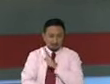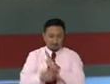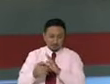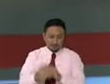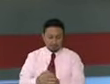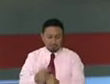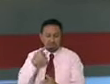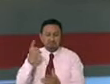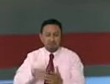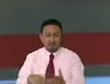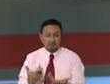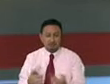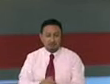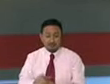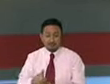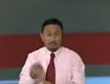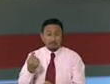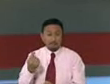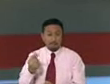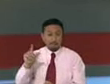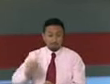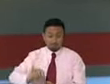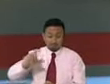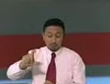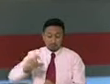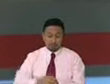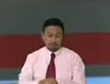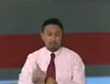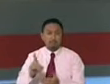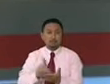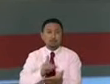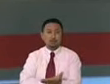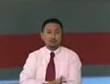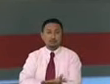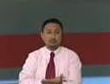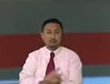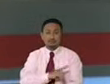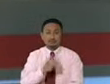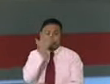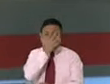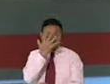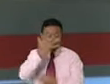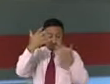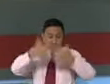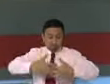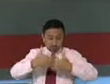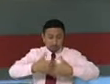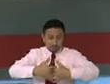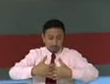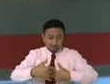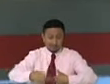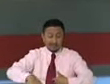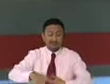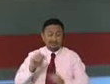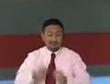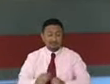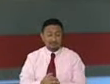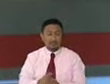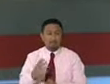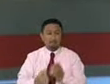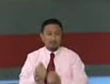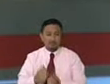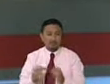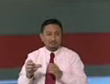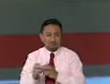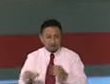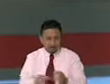de lograr un mejor precio de crudo. Además, reveló que el proyecto de la refinería del Pacífico tiene presuntamente inconsistencias contables, técnicas